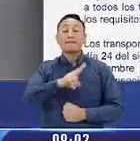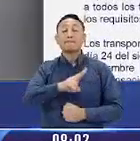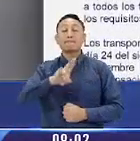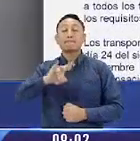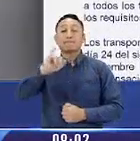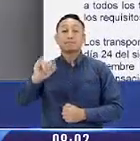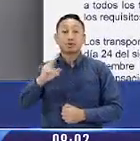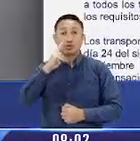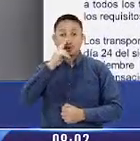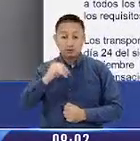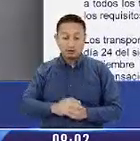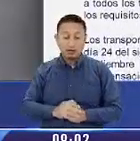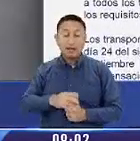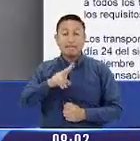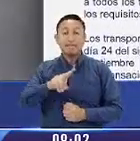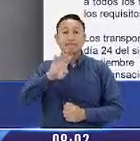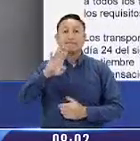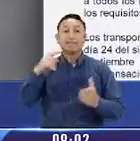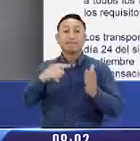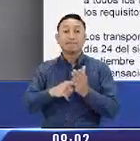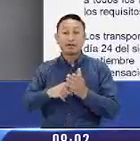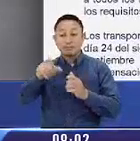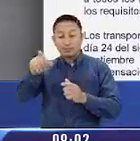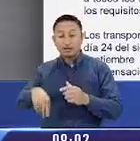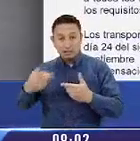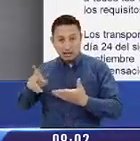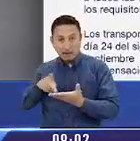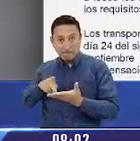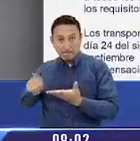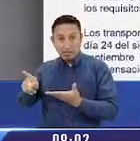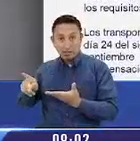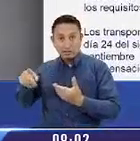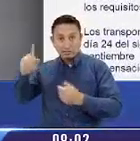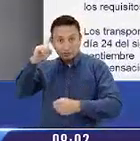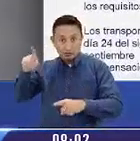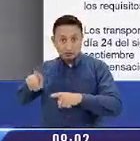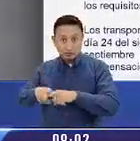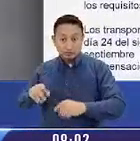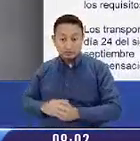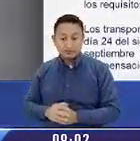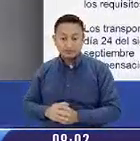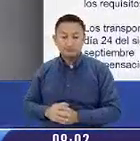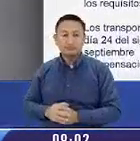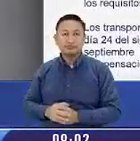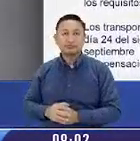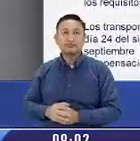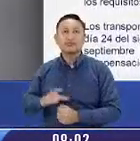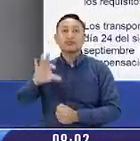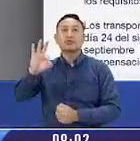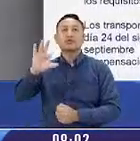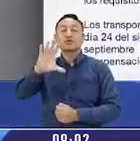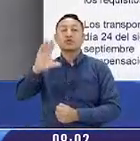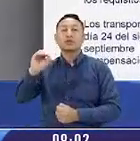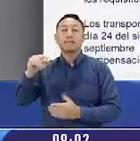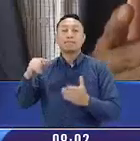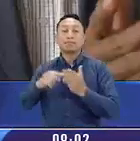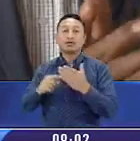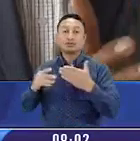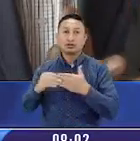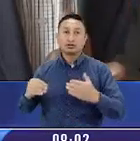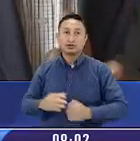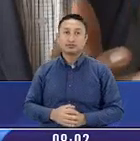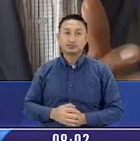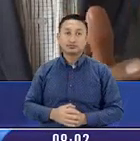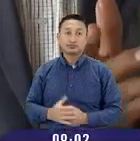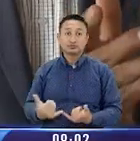junio más de 24,000 transportistas recibieron la compensación acordada cifra que superó los 50,000 hoy